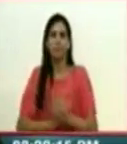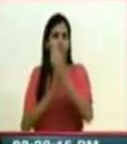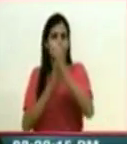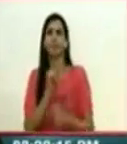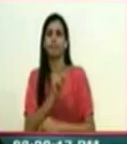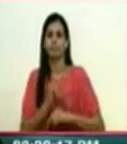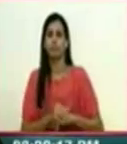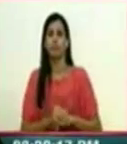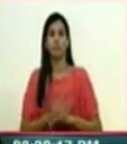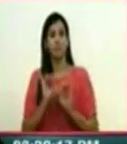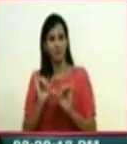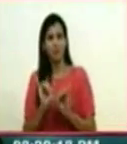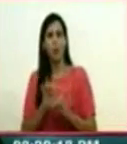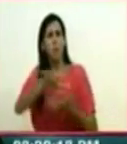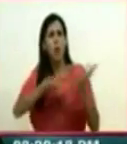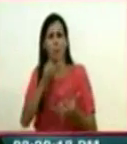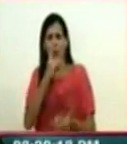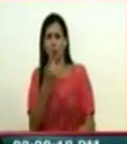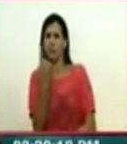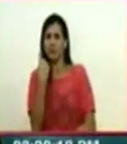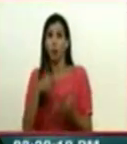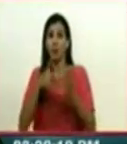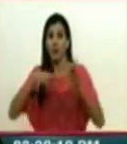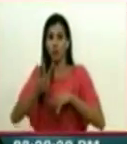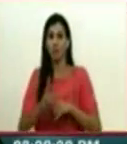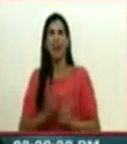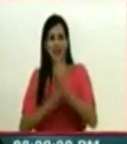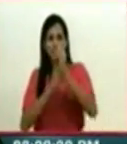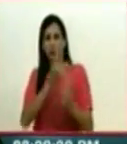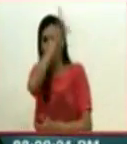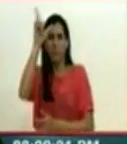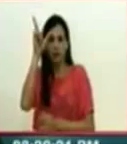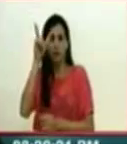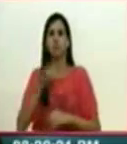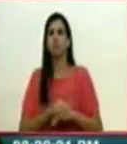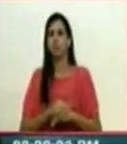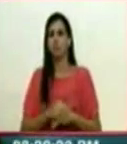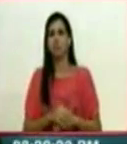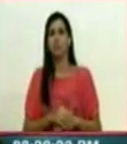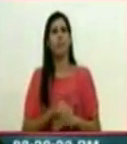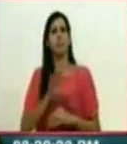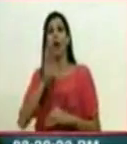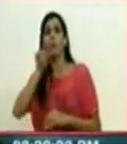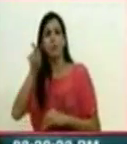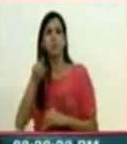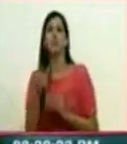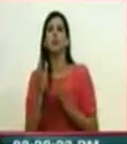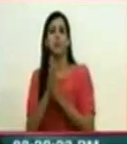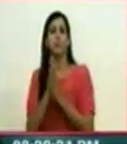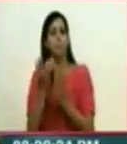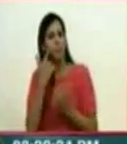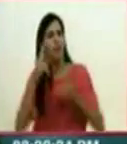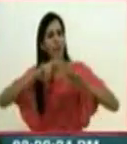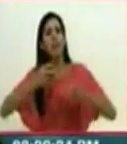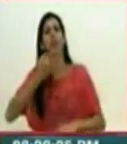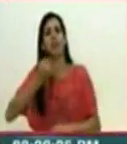guarimba, alentada por Leopoldo López durante el año 2014, criticaron al expresidente español por no buscar la otra cara de la